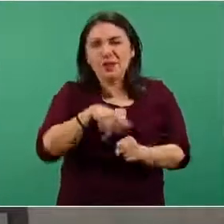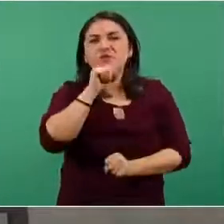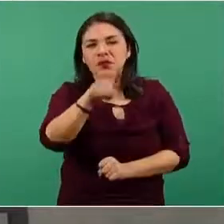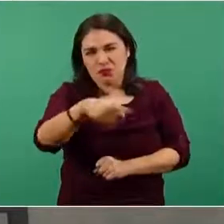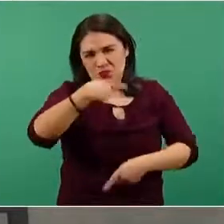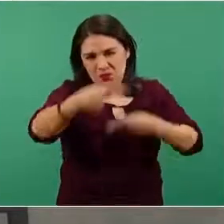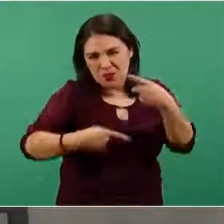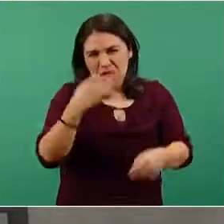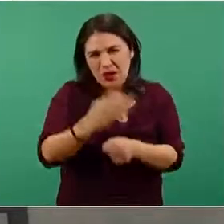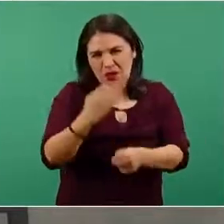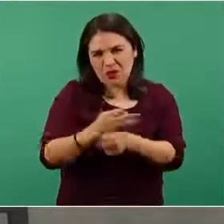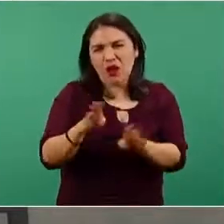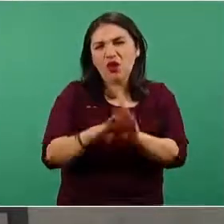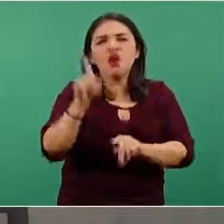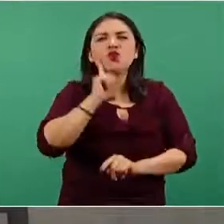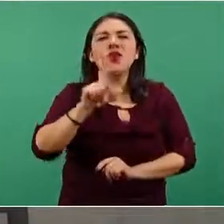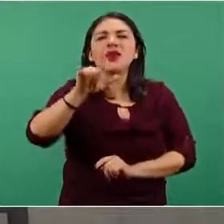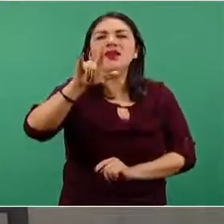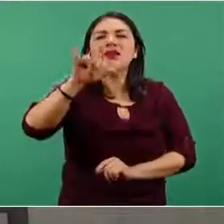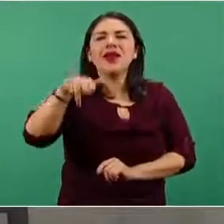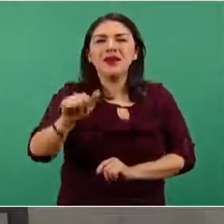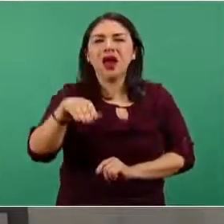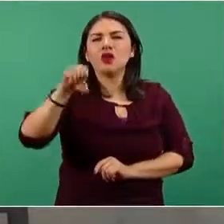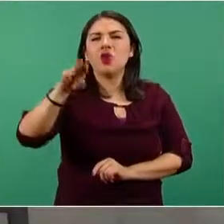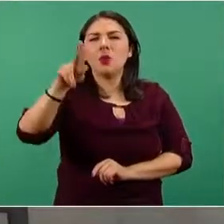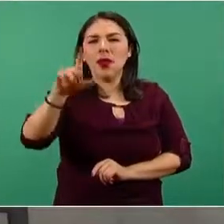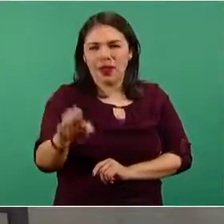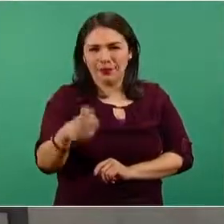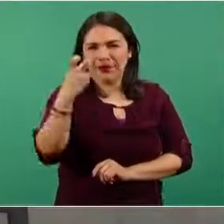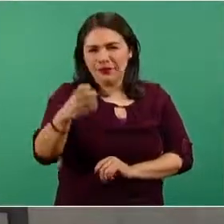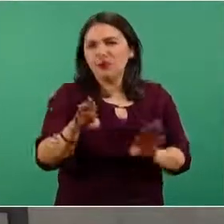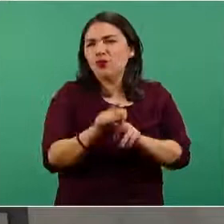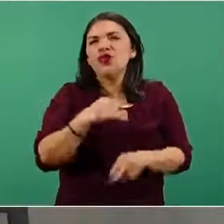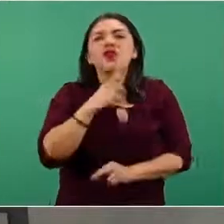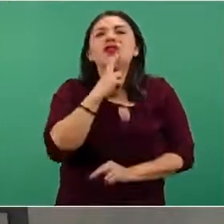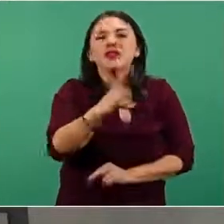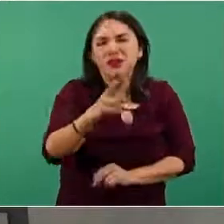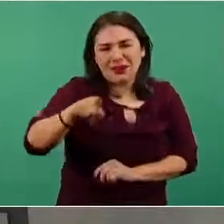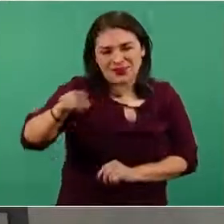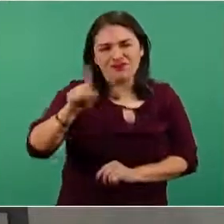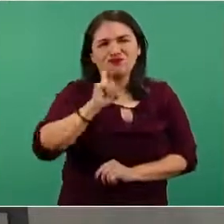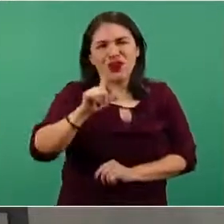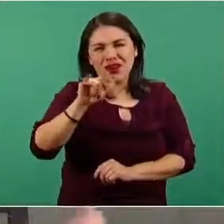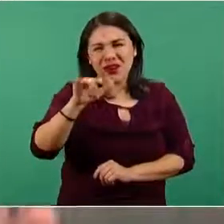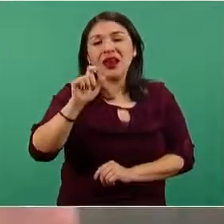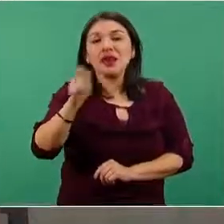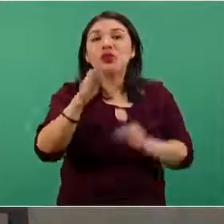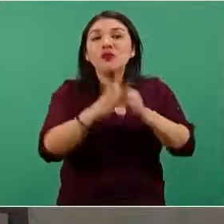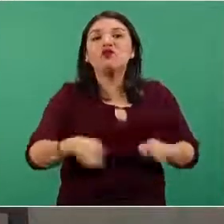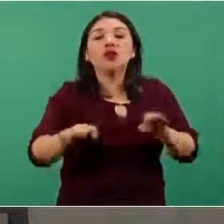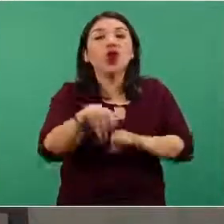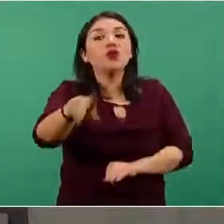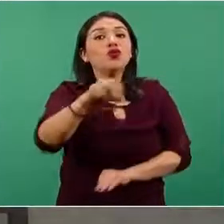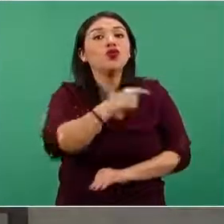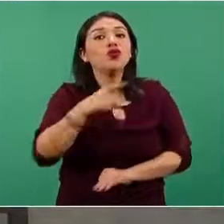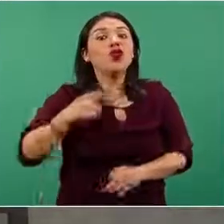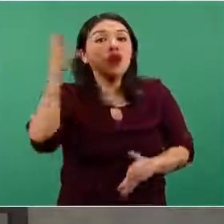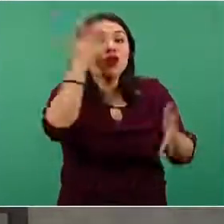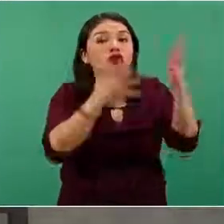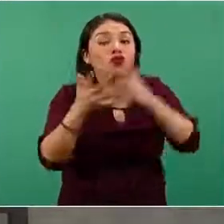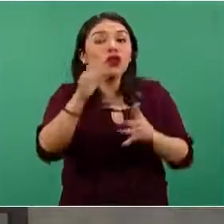con lo que me preguntaba Liliana Noble. Justo ilustra el punto de lo que le respondí a Liliana hace un rato, de la importancia de no confundir los